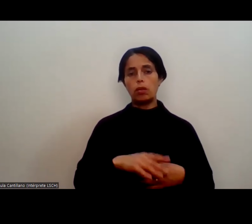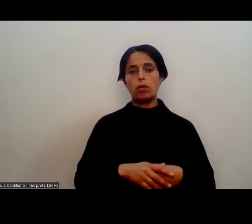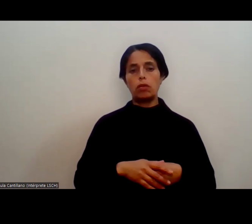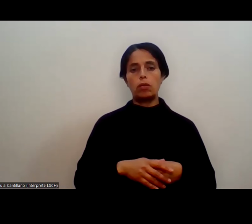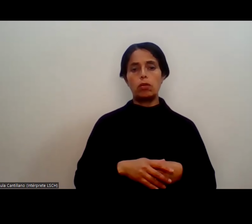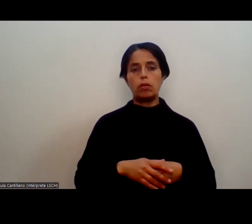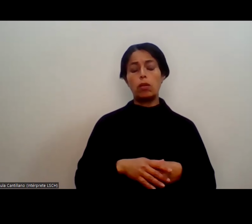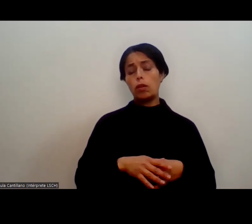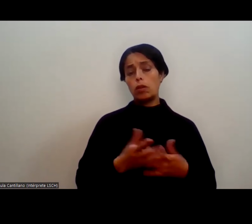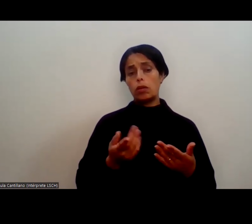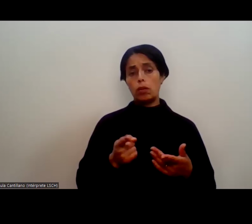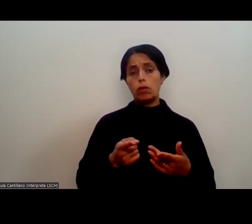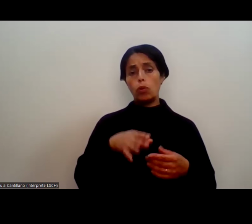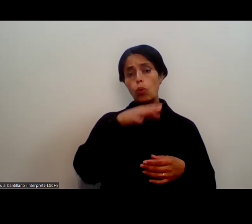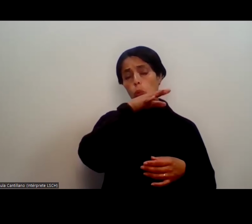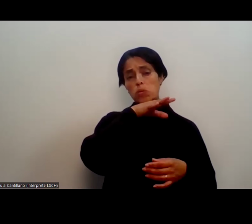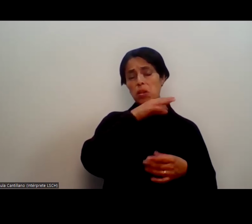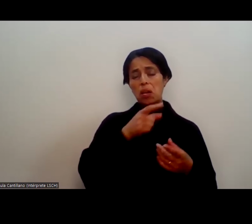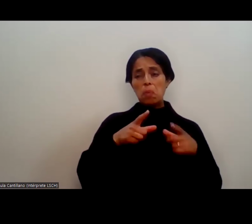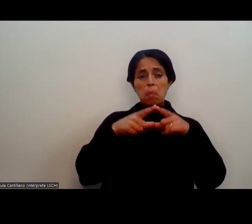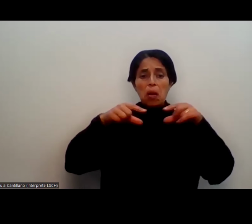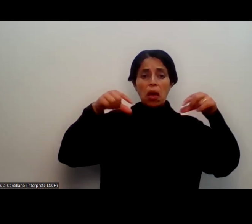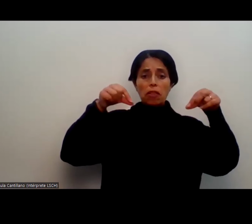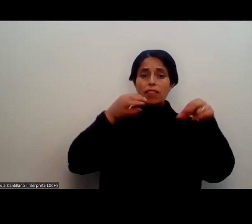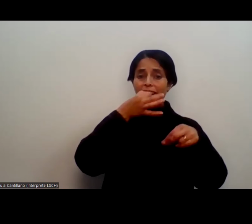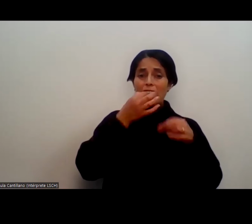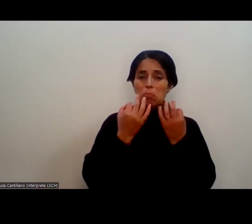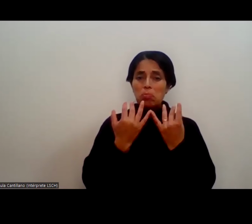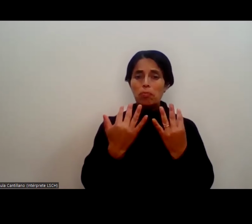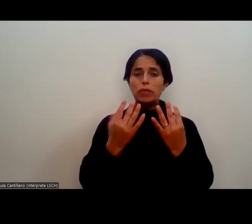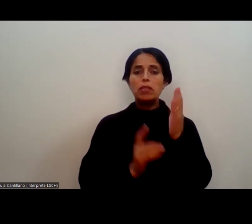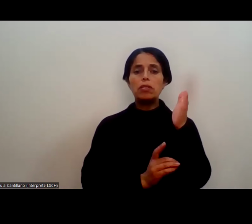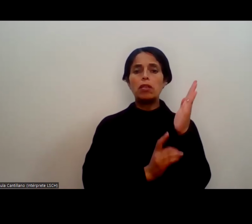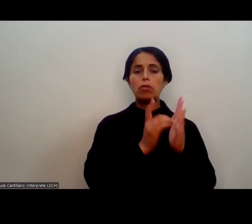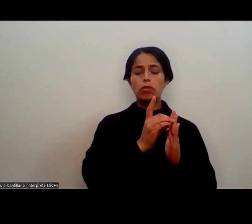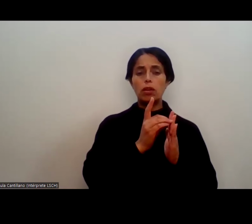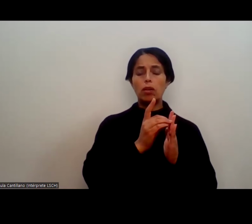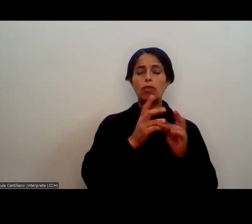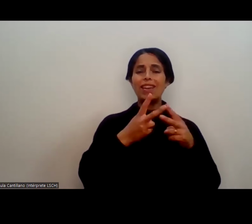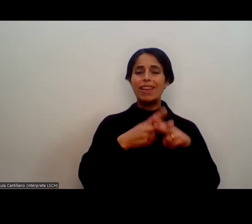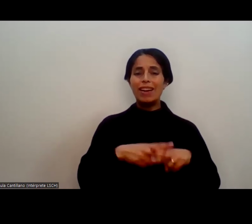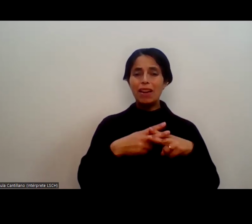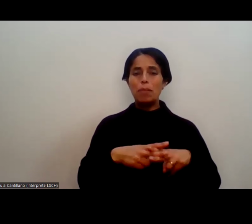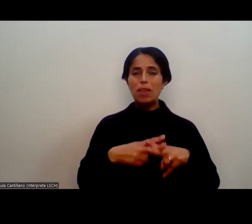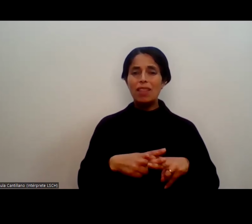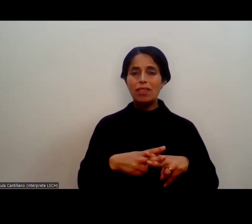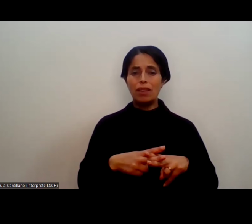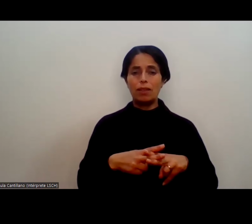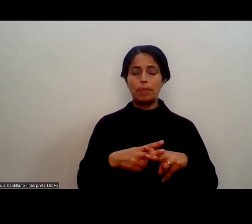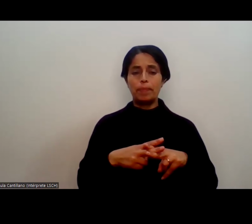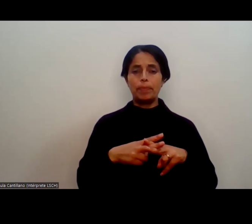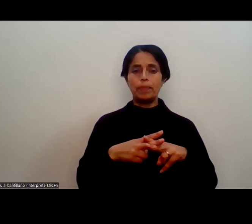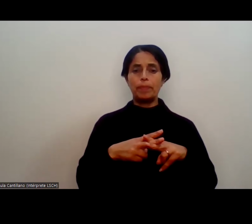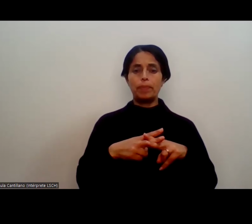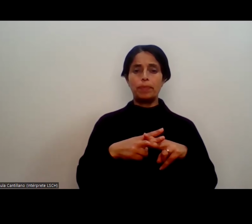algún tipo de recurso, planta o lo que fuera, y que desarrollaron instrumental apropiado para